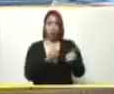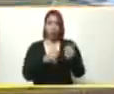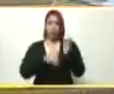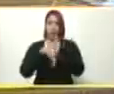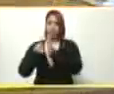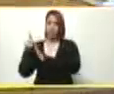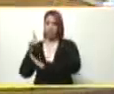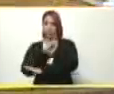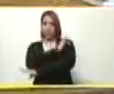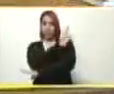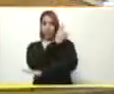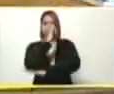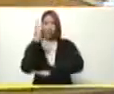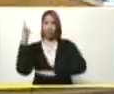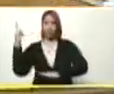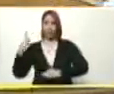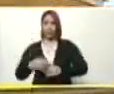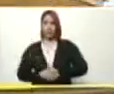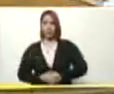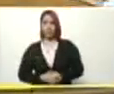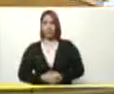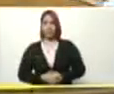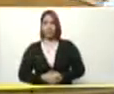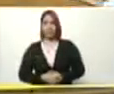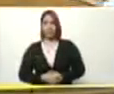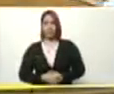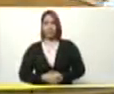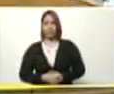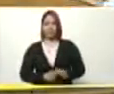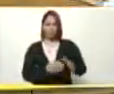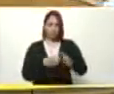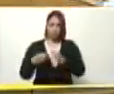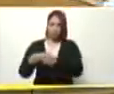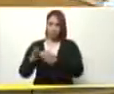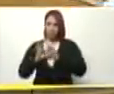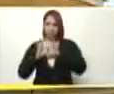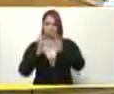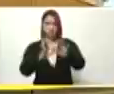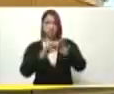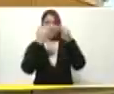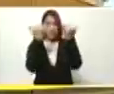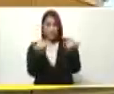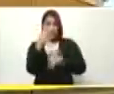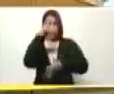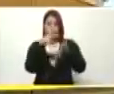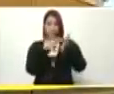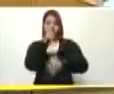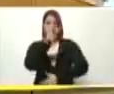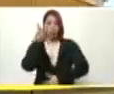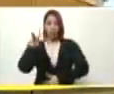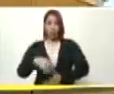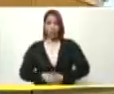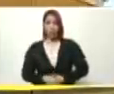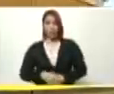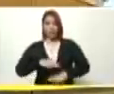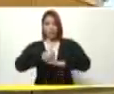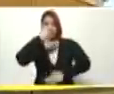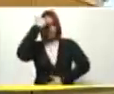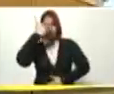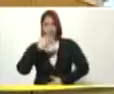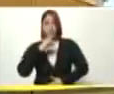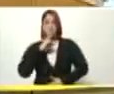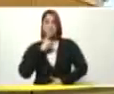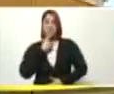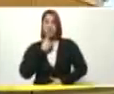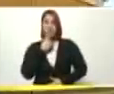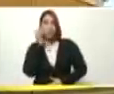Forestal. Y vamos a concretar ahora en el 2022, general en jefe Padrino López,